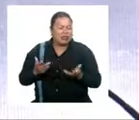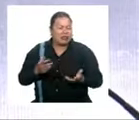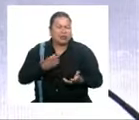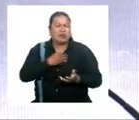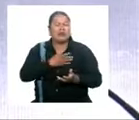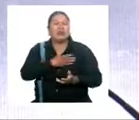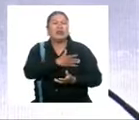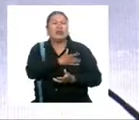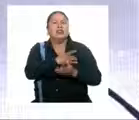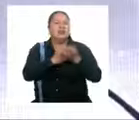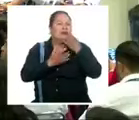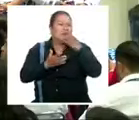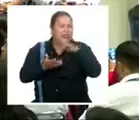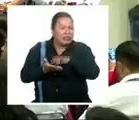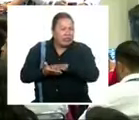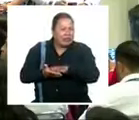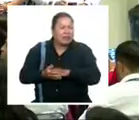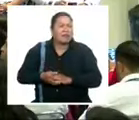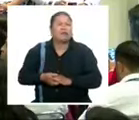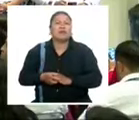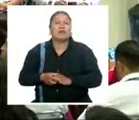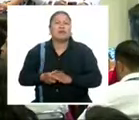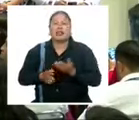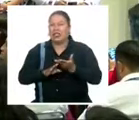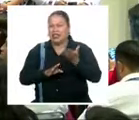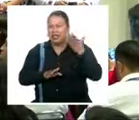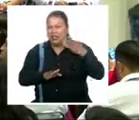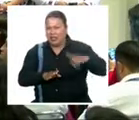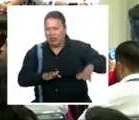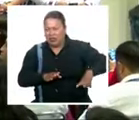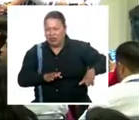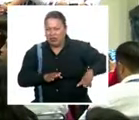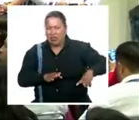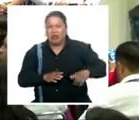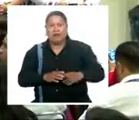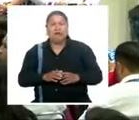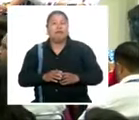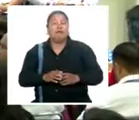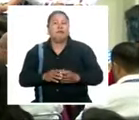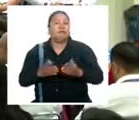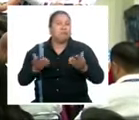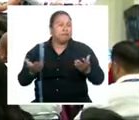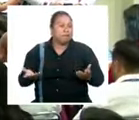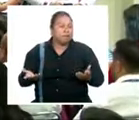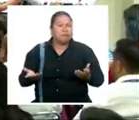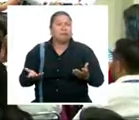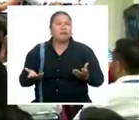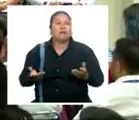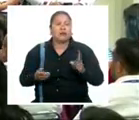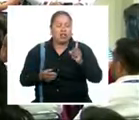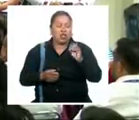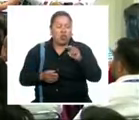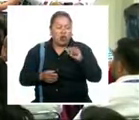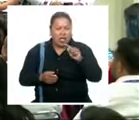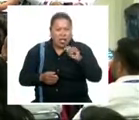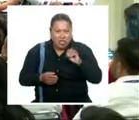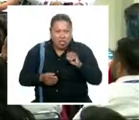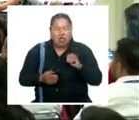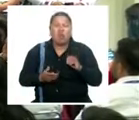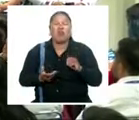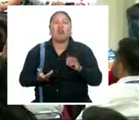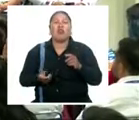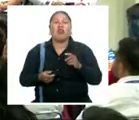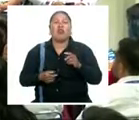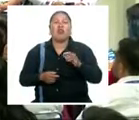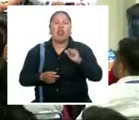algunos secretarios del gobierno anterior. Ah, pero cualquier cosa que haga Donato, la